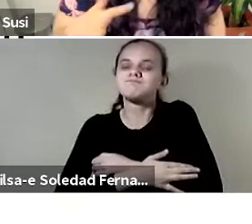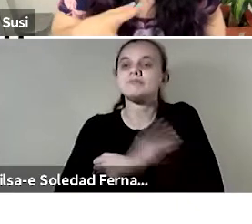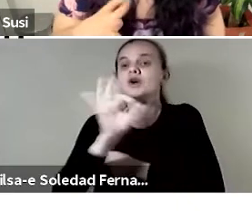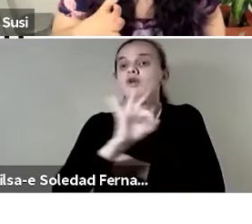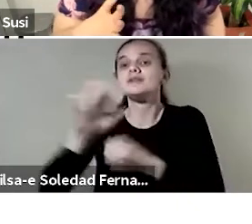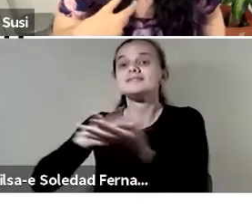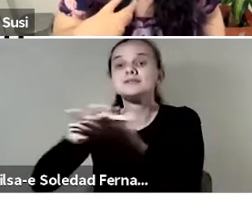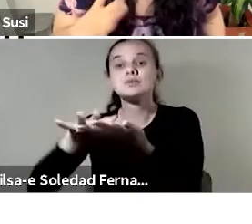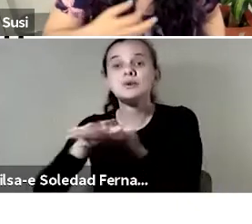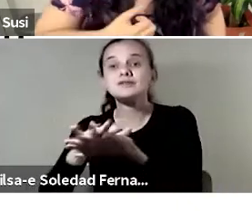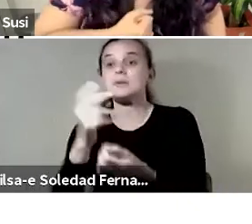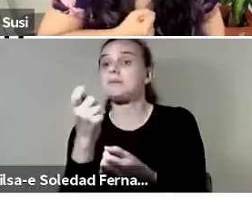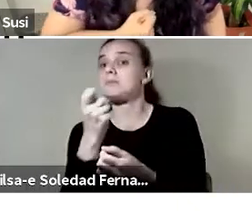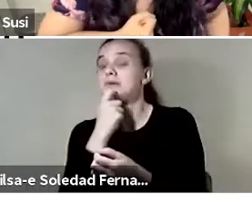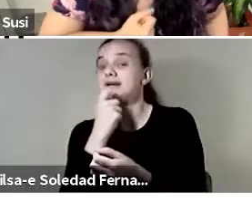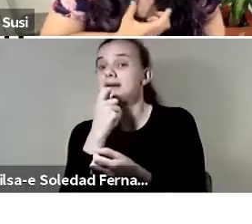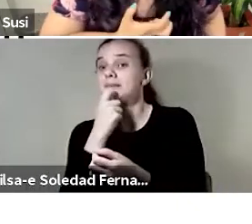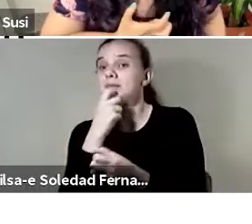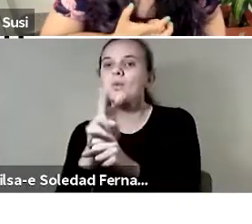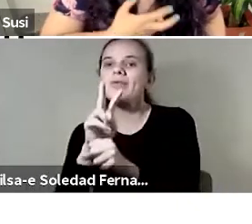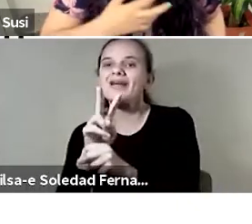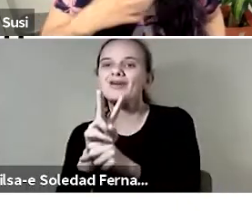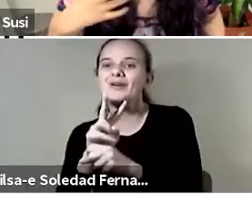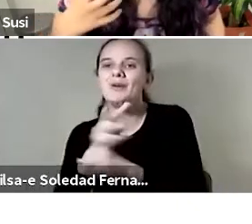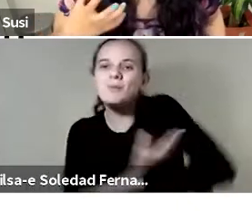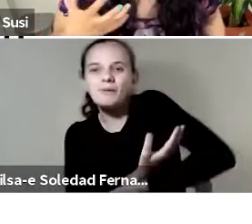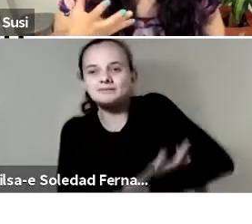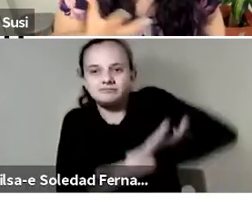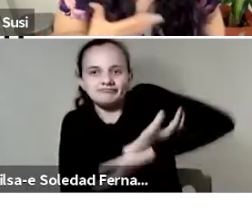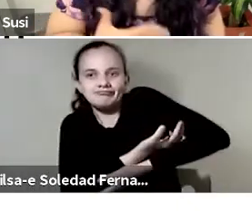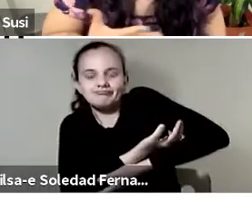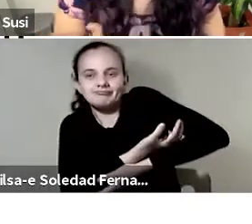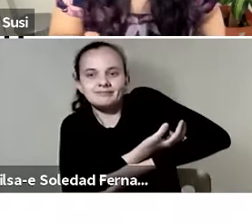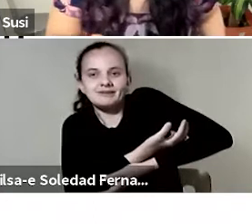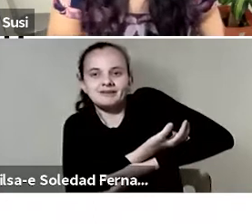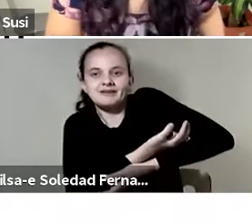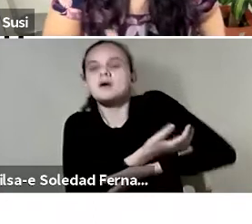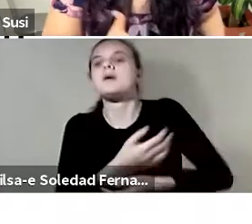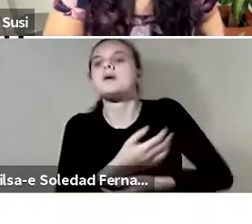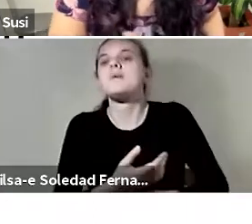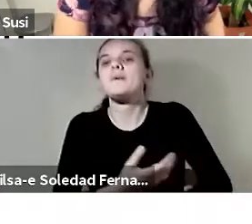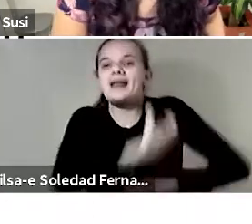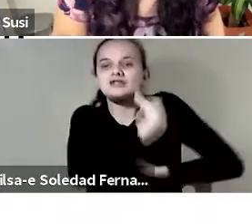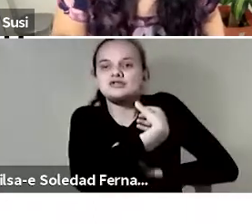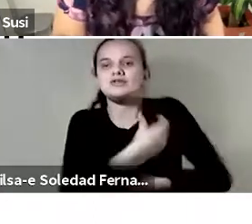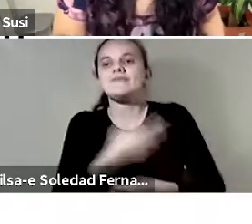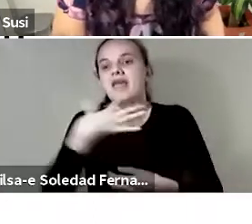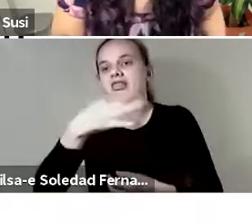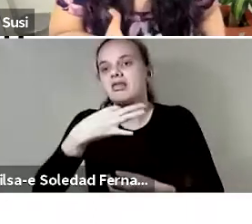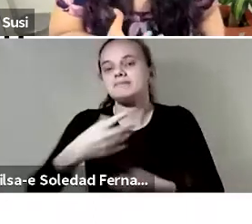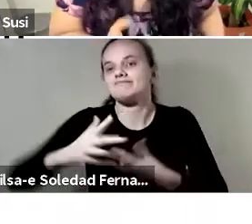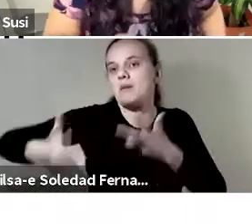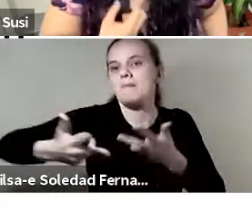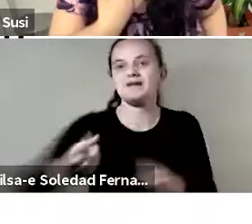tiene tendinitis, por ejemplo, en la mano, o que se quebró un brazo. Y situacional serían los cuidadores, ¿no? En especial los cuidadores de los